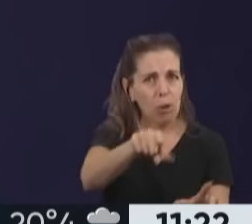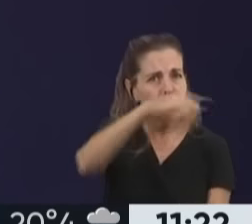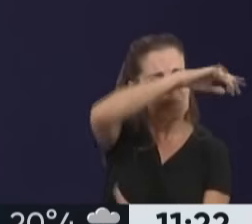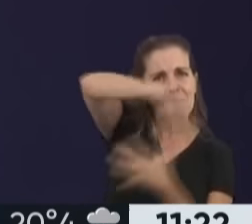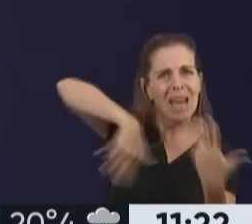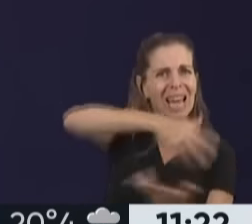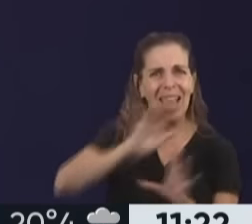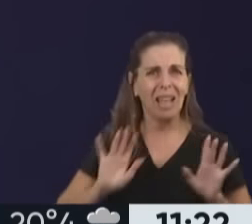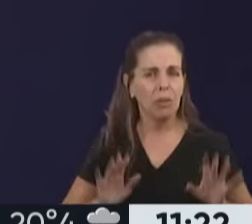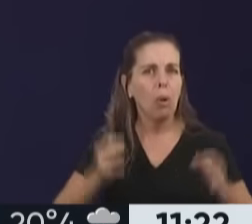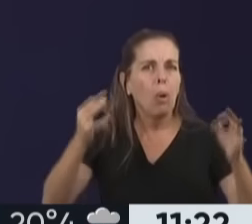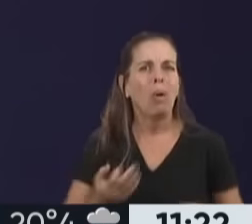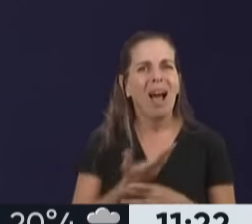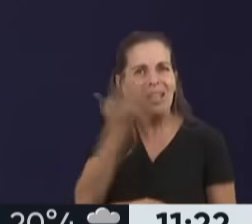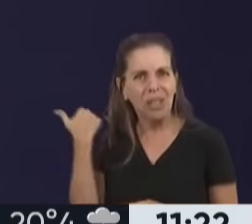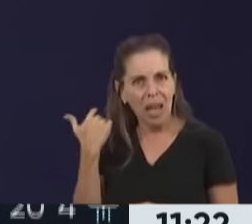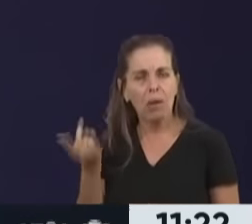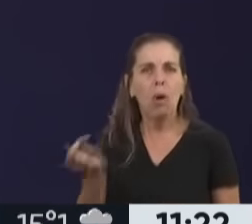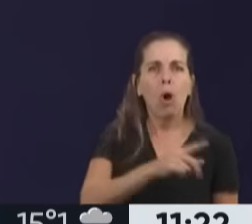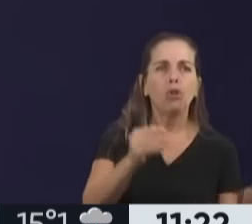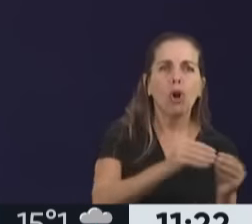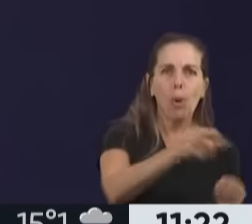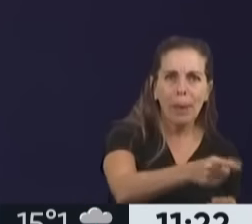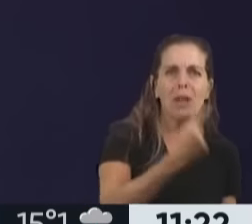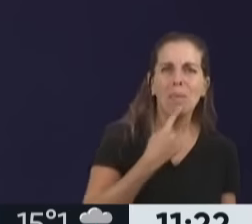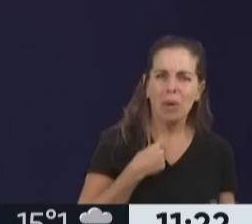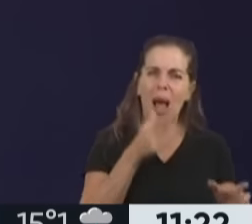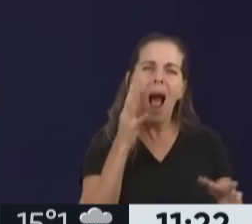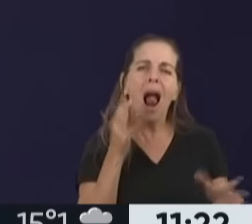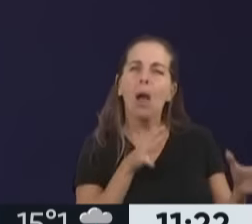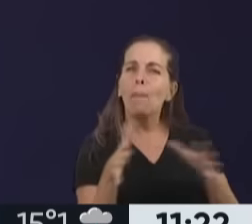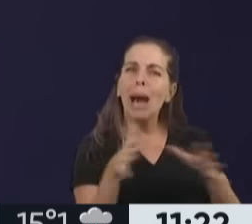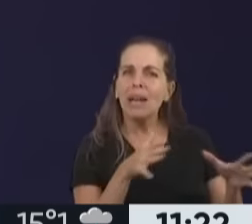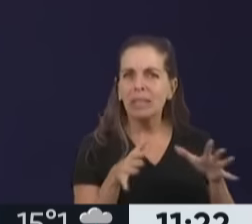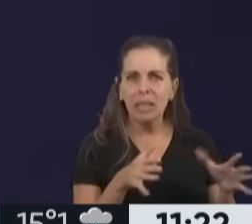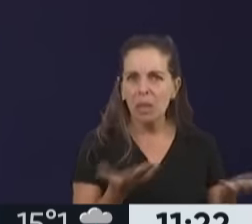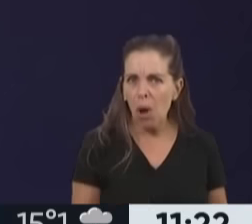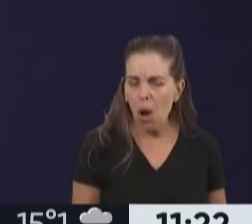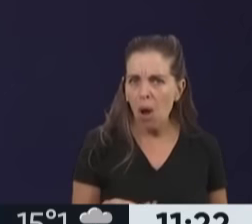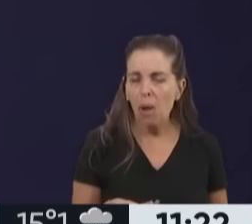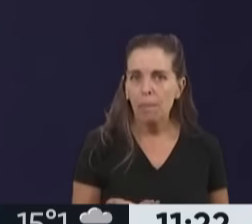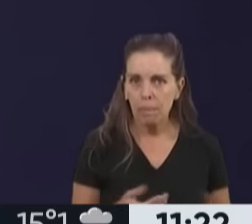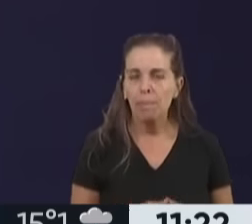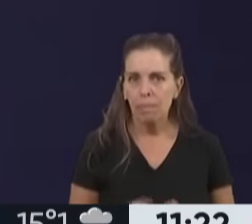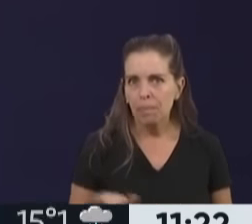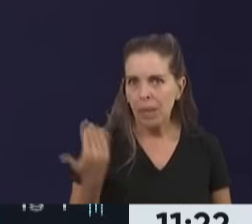justamente me hacían una pregunta similar no sé si vos estuviste en la sala con respecto a